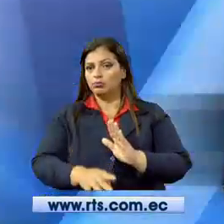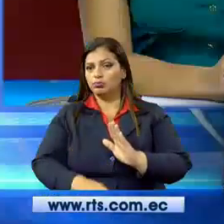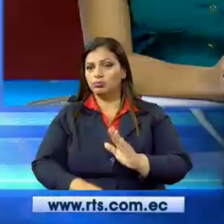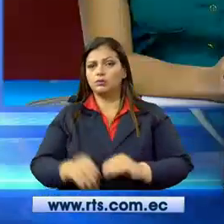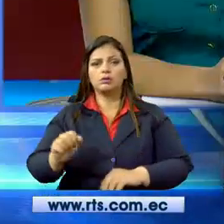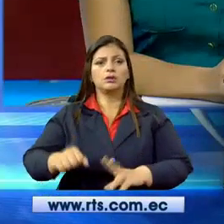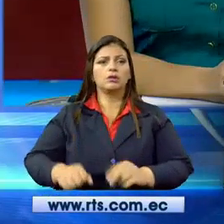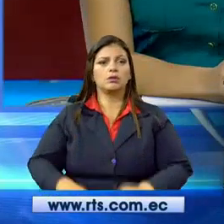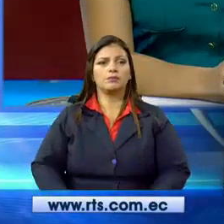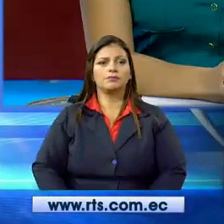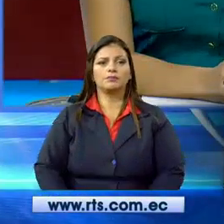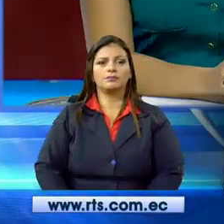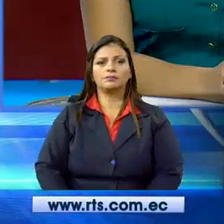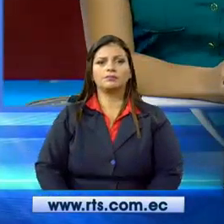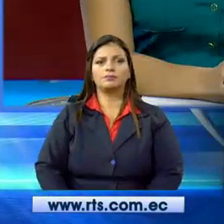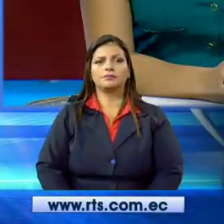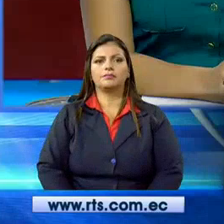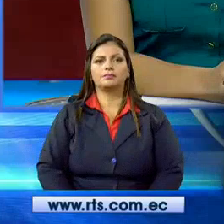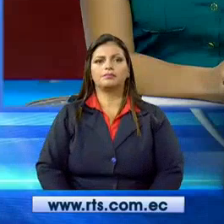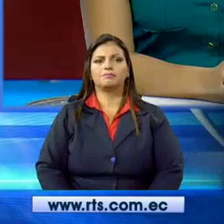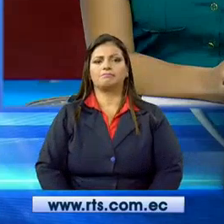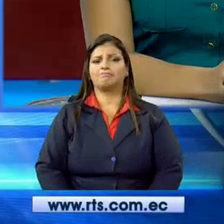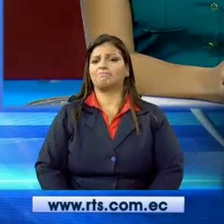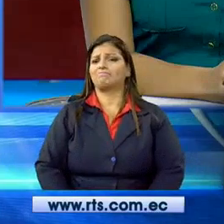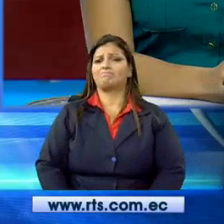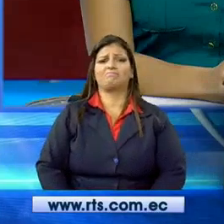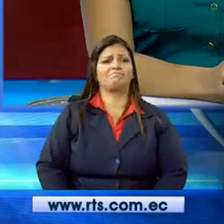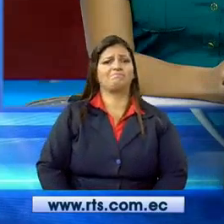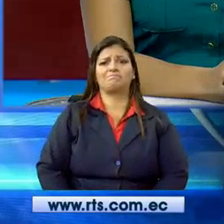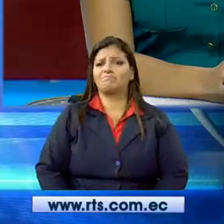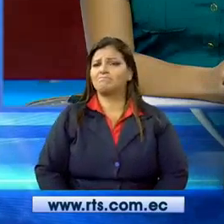Hola, ¿qué tal? Buenos días, Rosalena. Amigos televidentes, para nada.